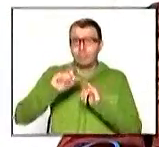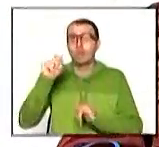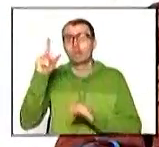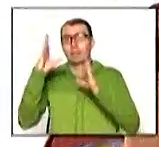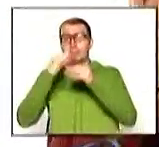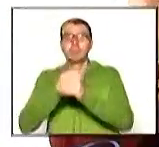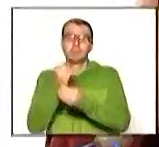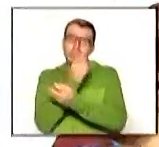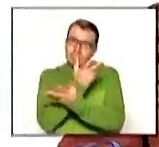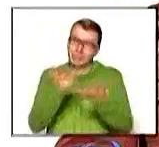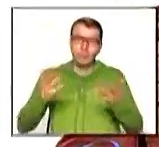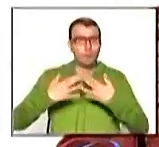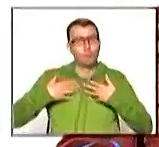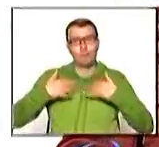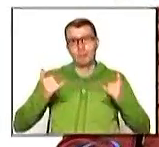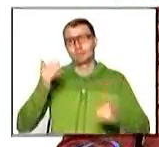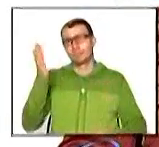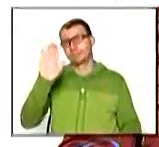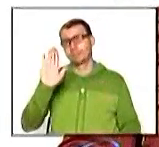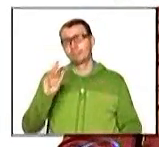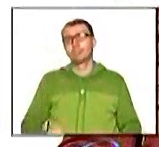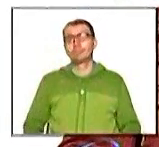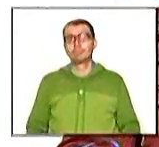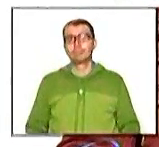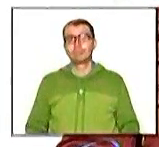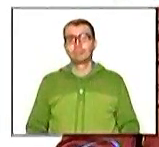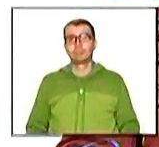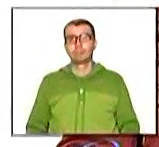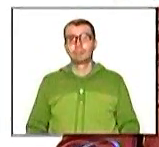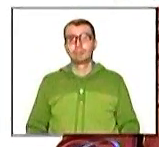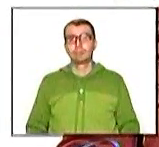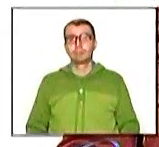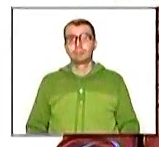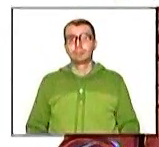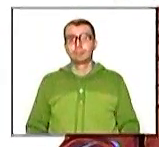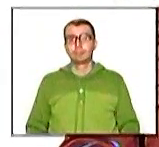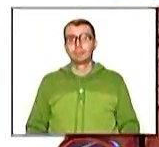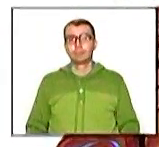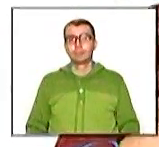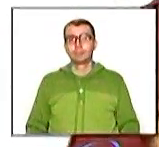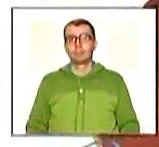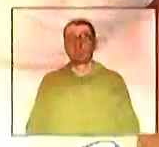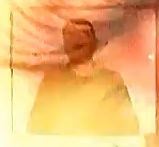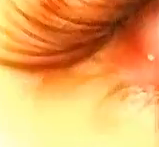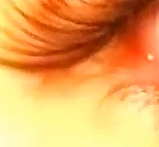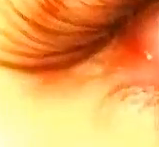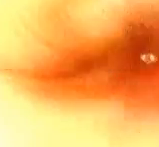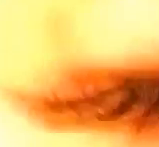muchas bendiciones, muchas gracias.